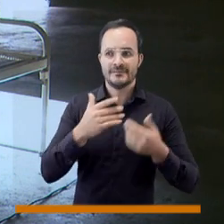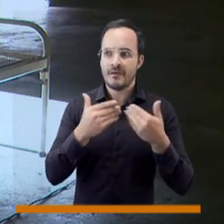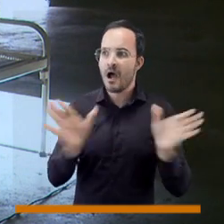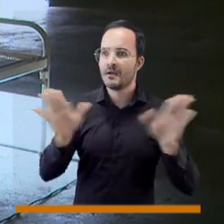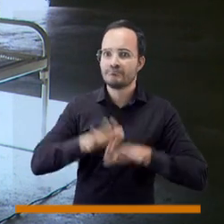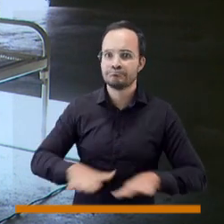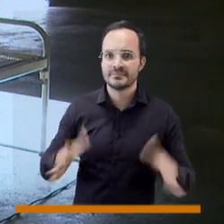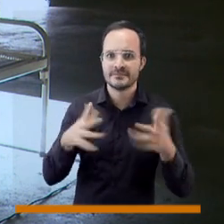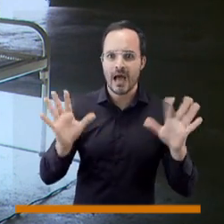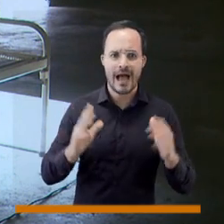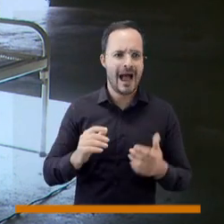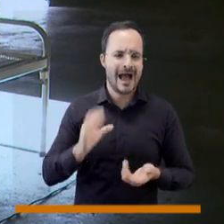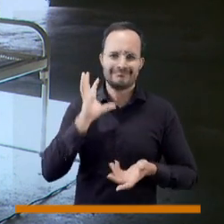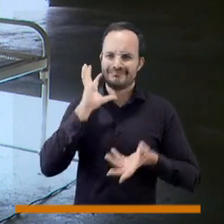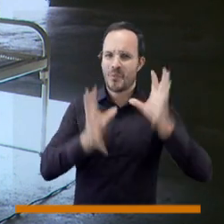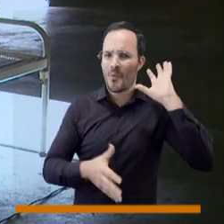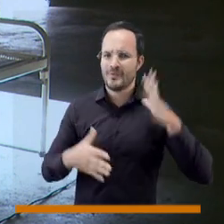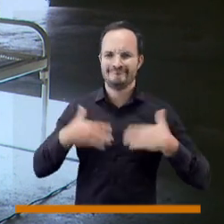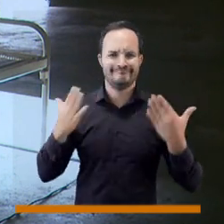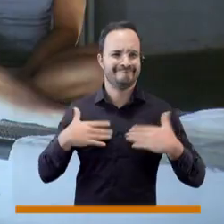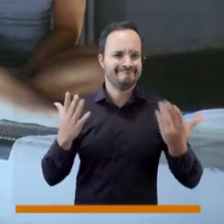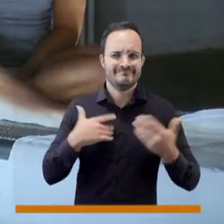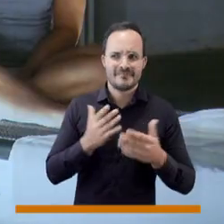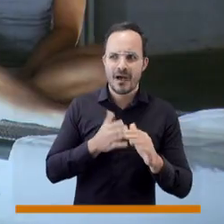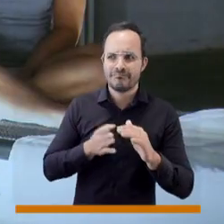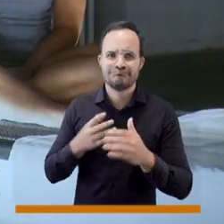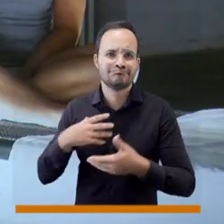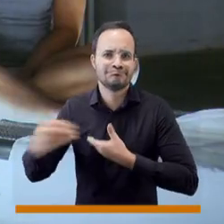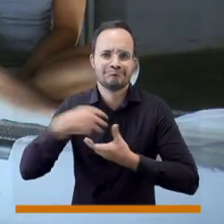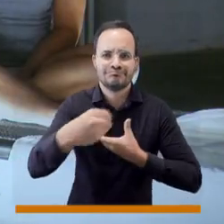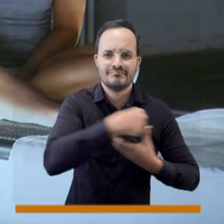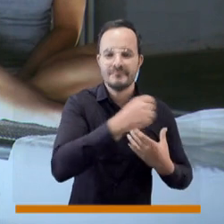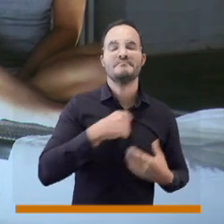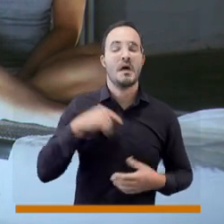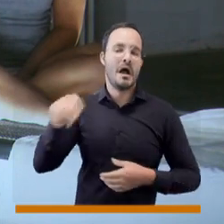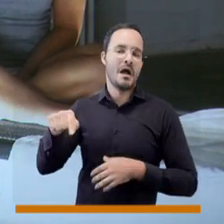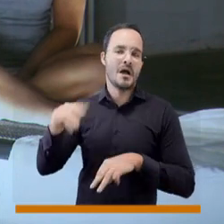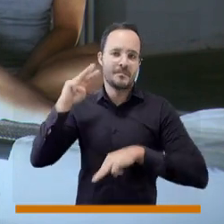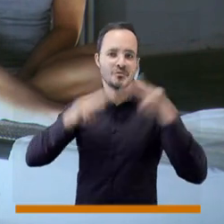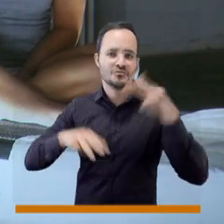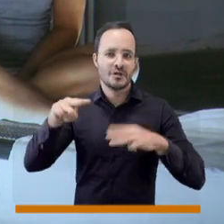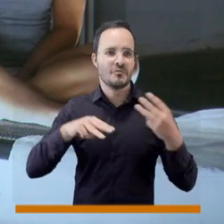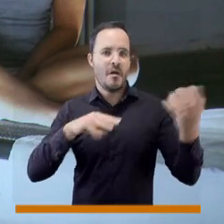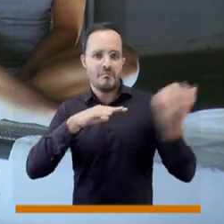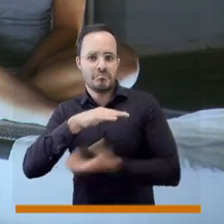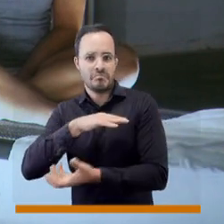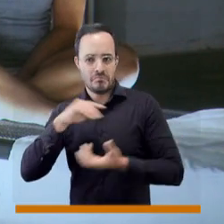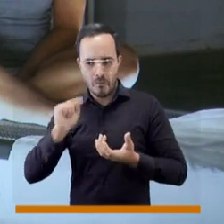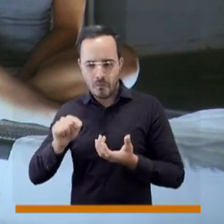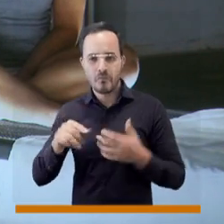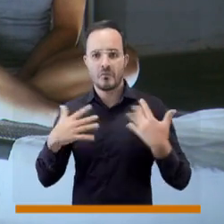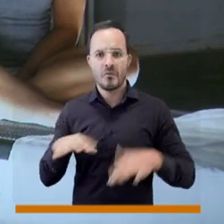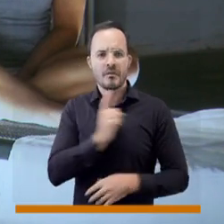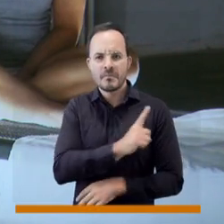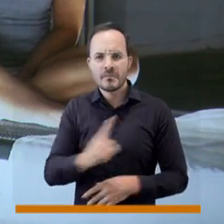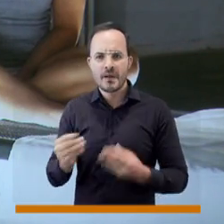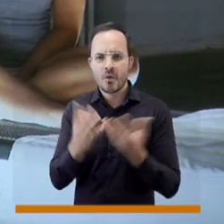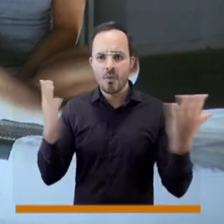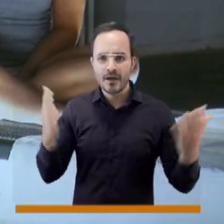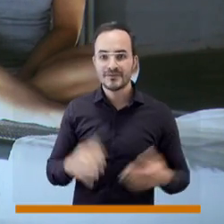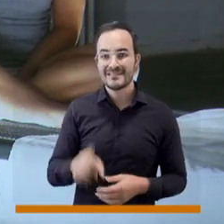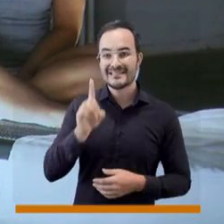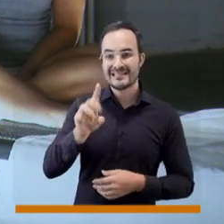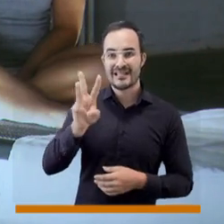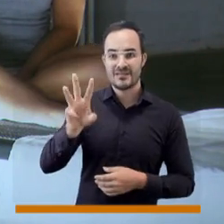muy rápidamente se volcó a volver a este tipo de espacios. Vinieron